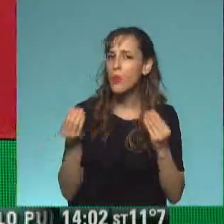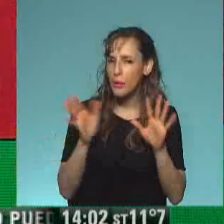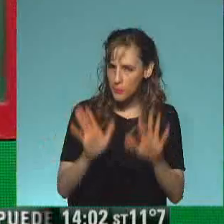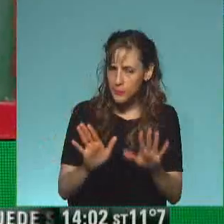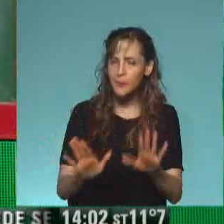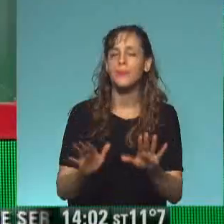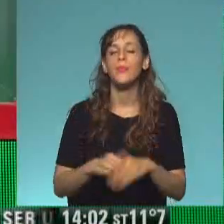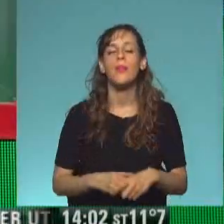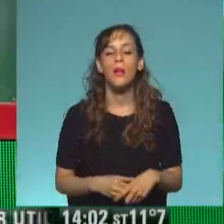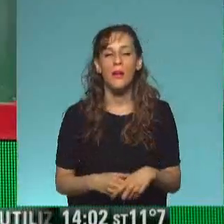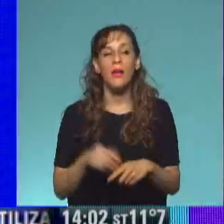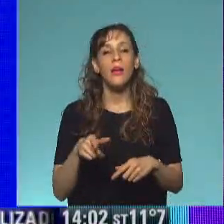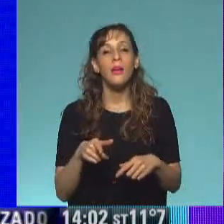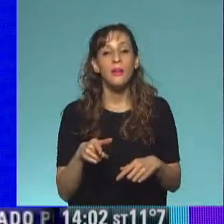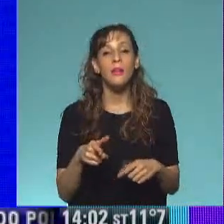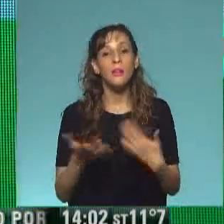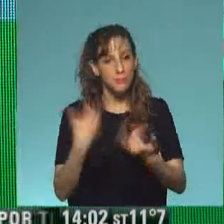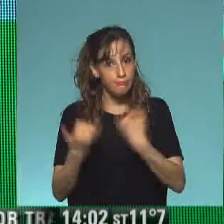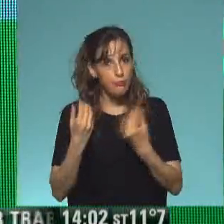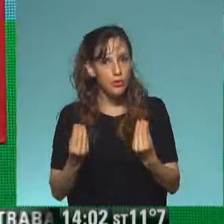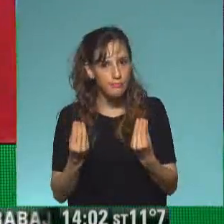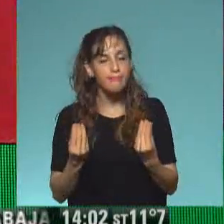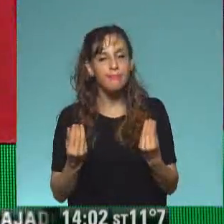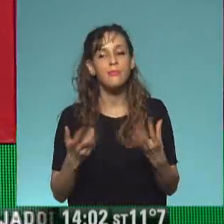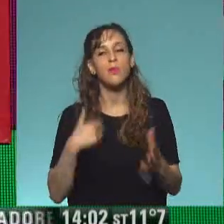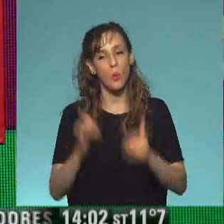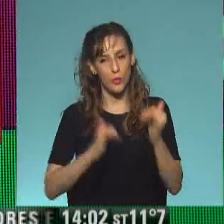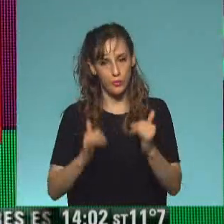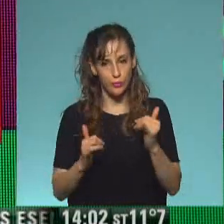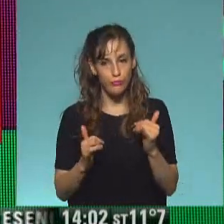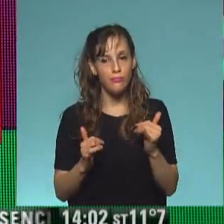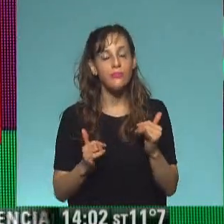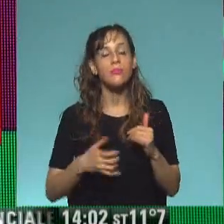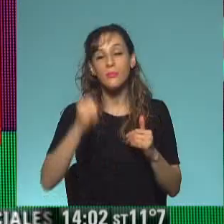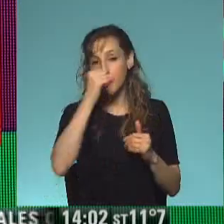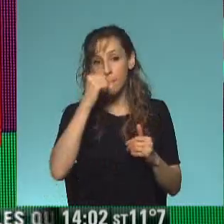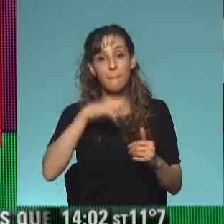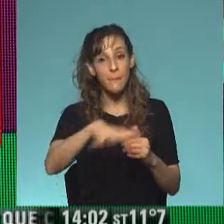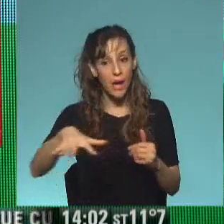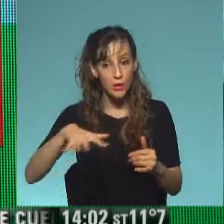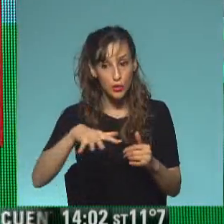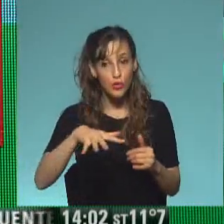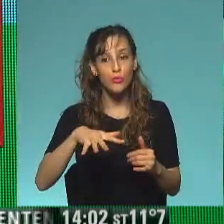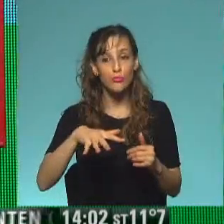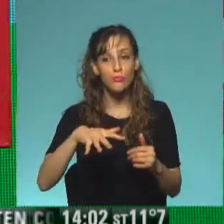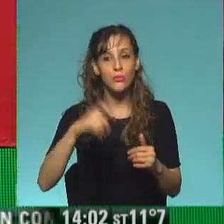No, además con todas las actividades. No, lo que me pasó es que en el patio vi un animal